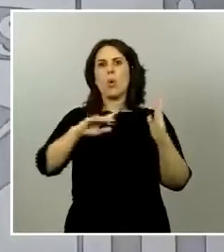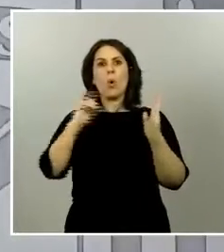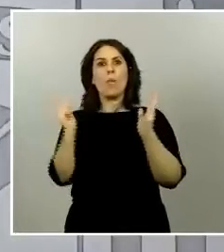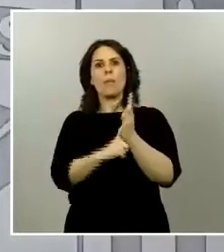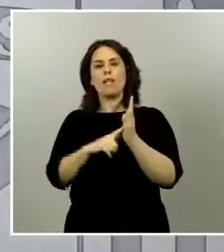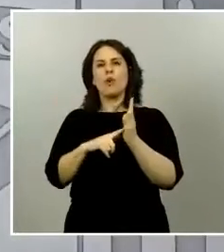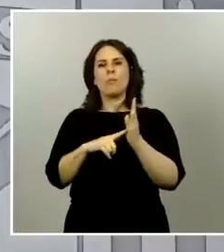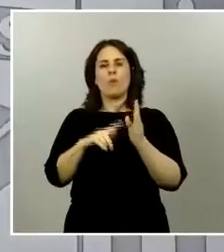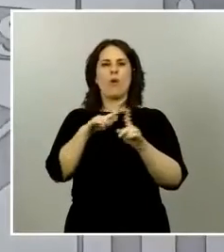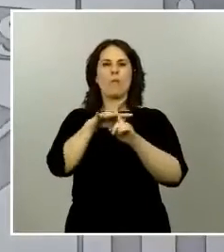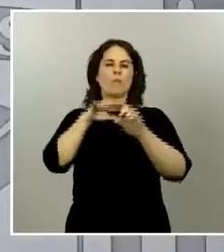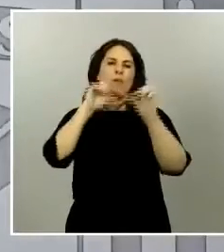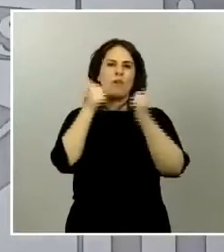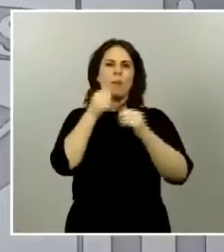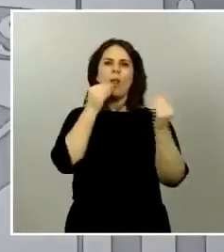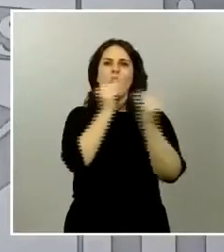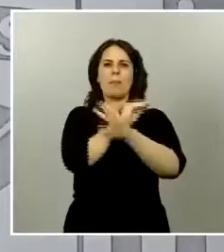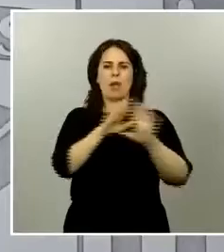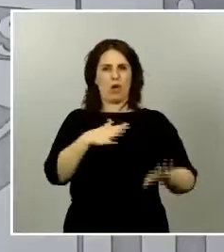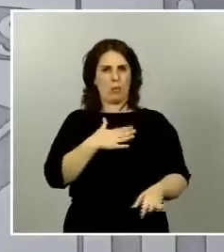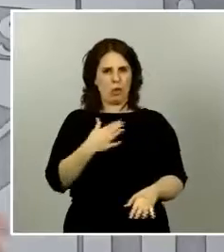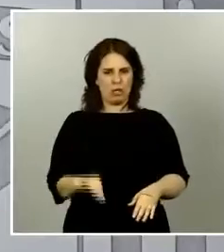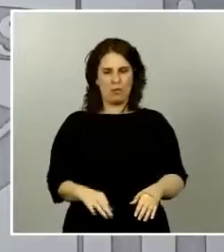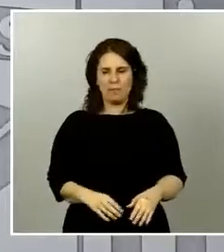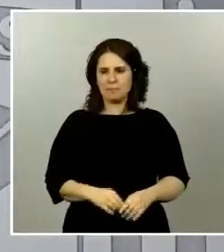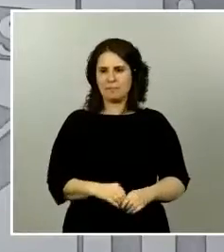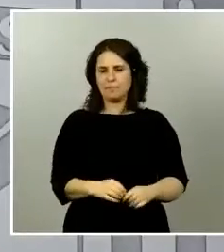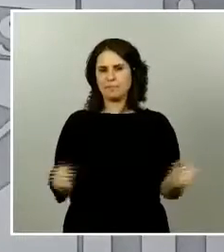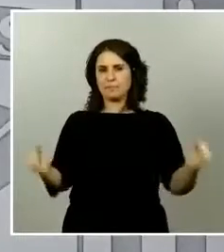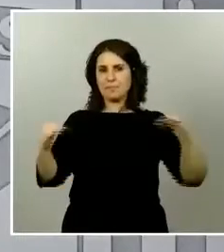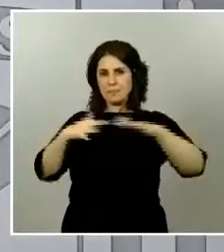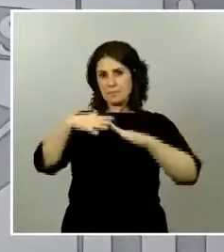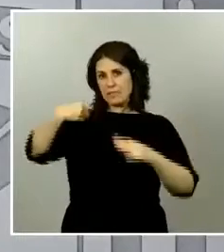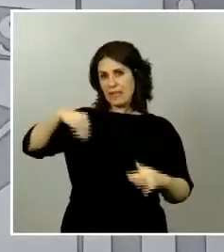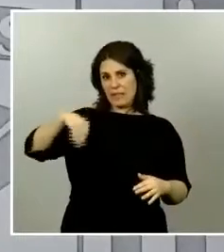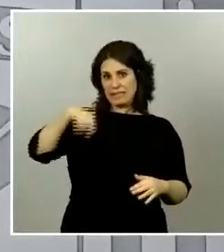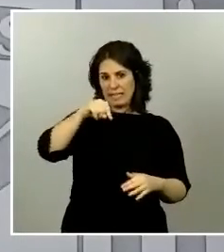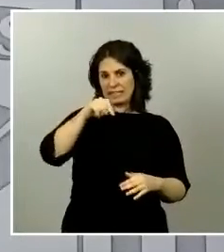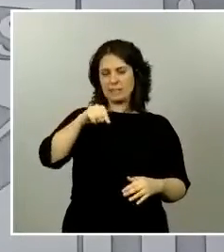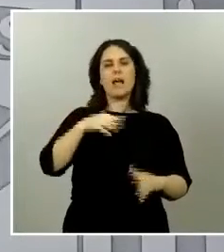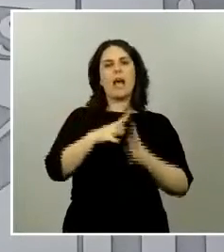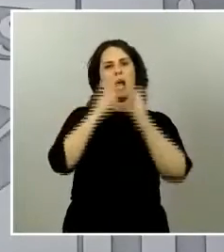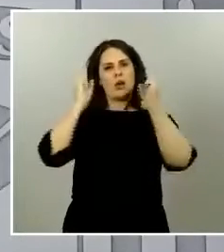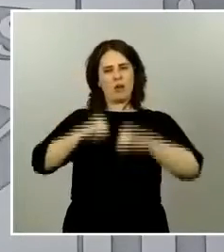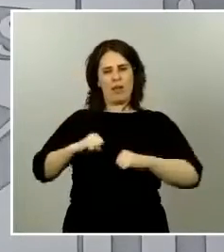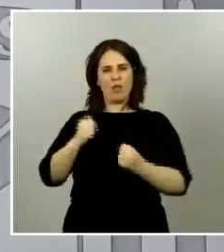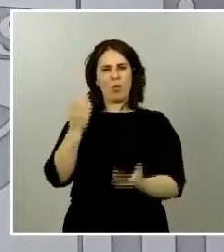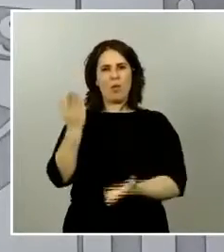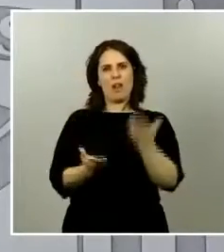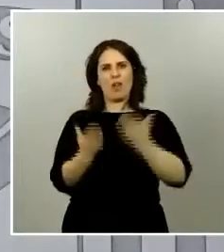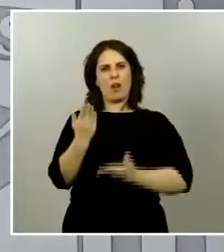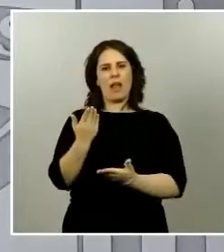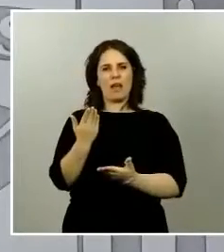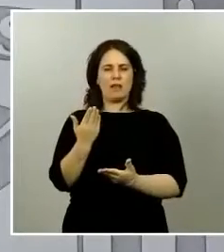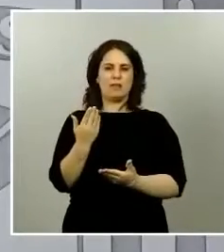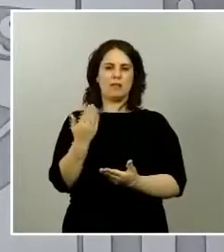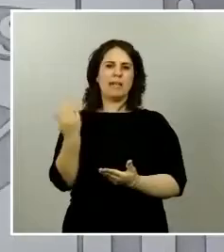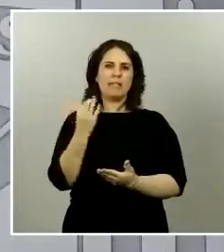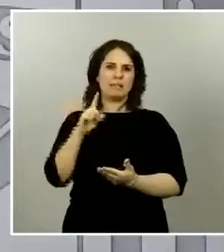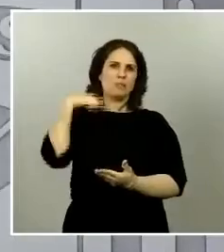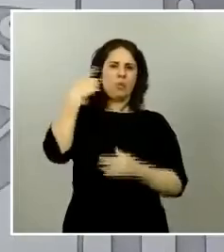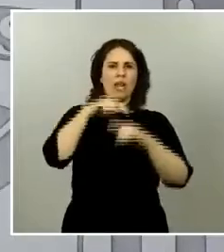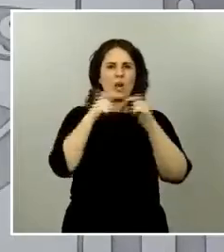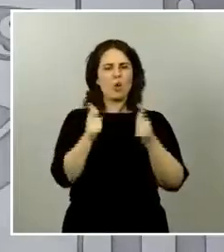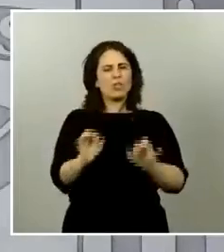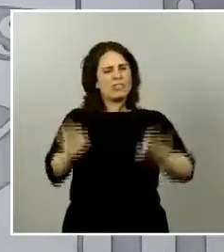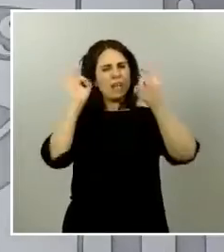con el curso en las mejores condiciones posibles. Decirle también que en la conferencia de presidentes se ha quedado en valorar, por una parte,